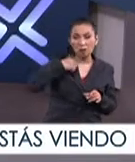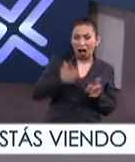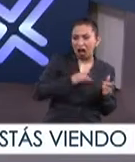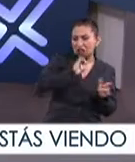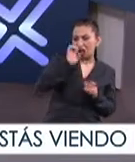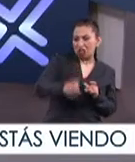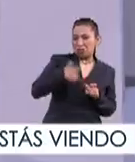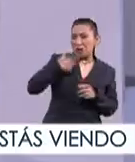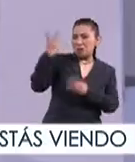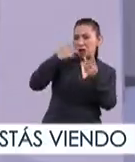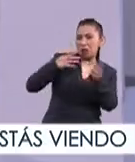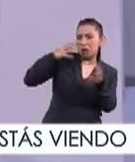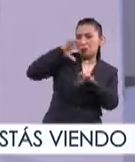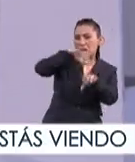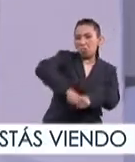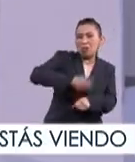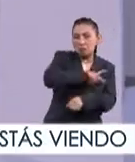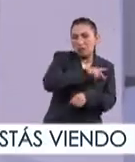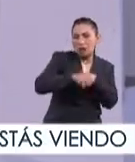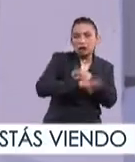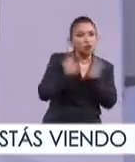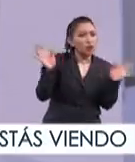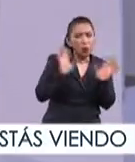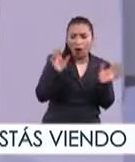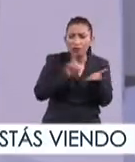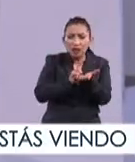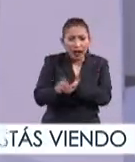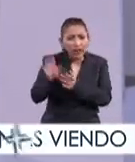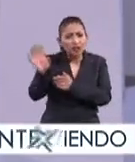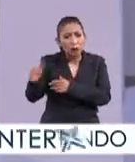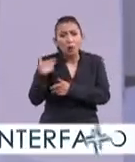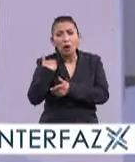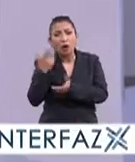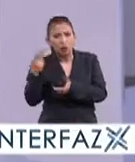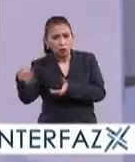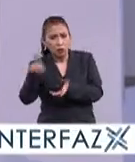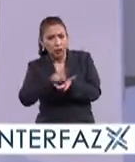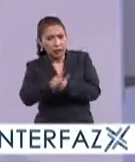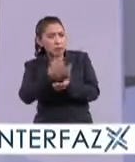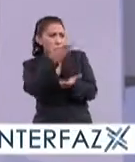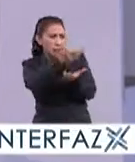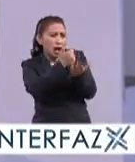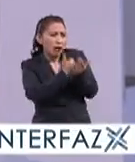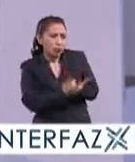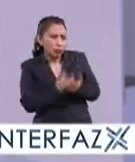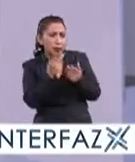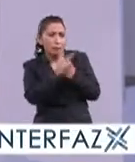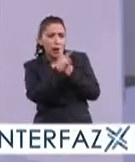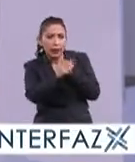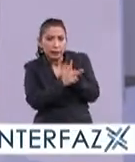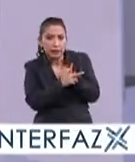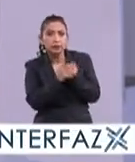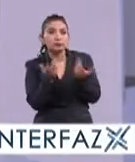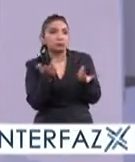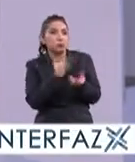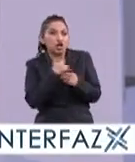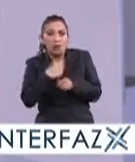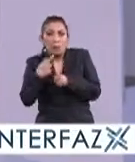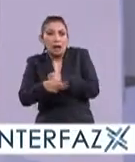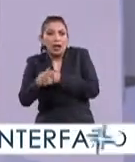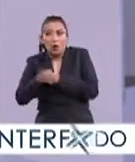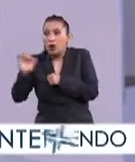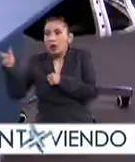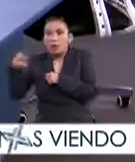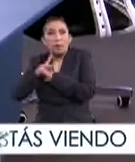de discriminación. El derecho, por ejemplo, a pedir asilo no es un derecho relacionado a un gesto